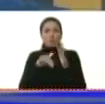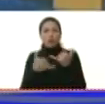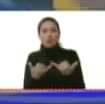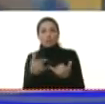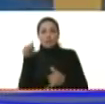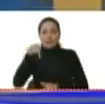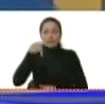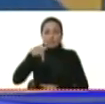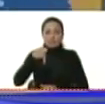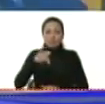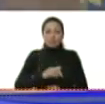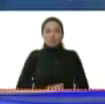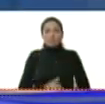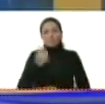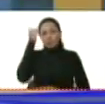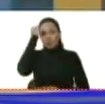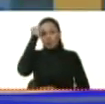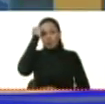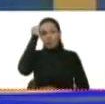aquí,